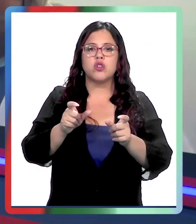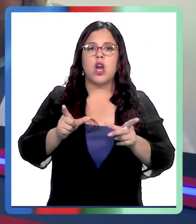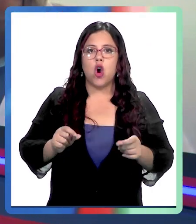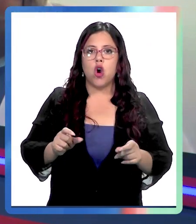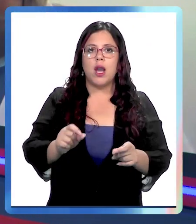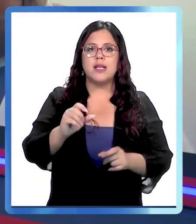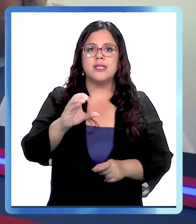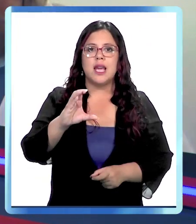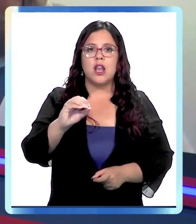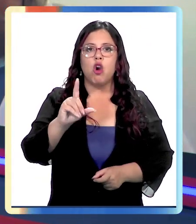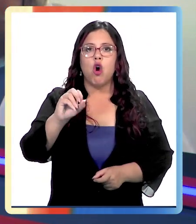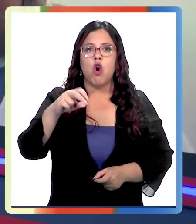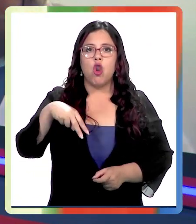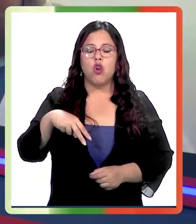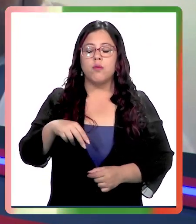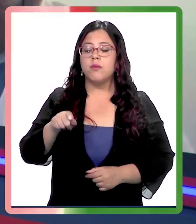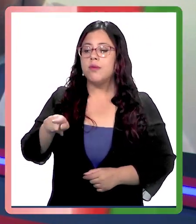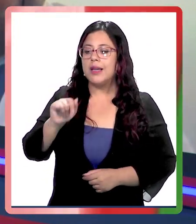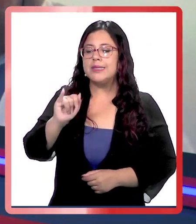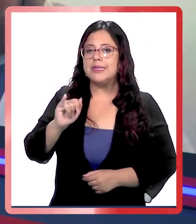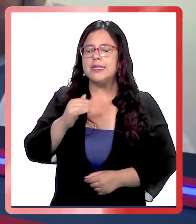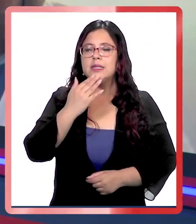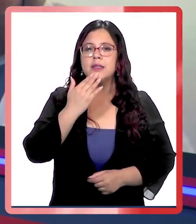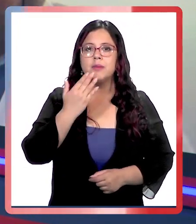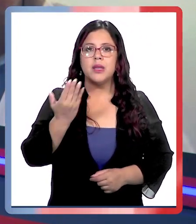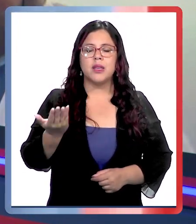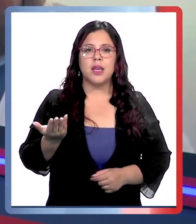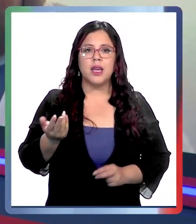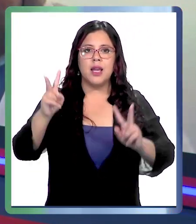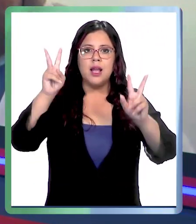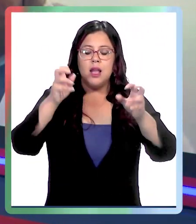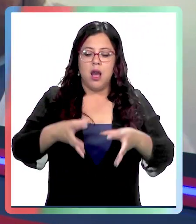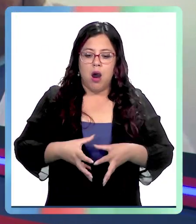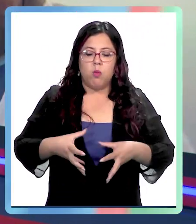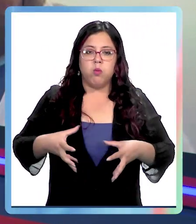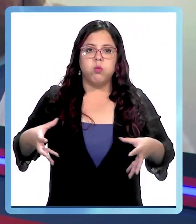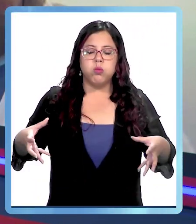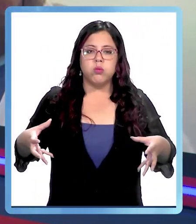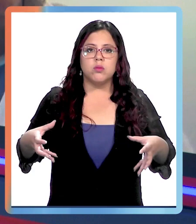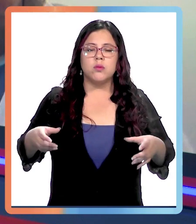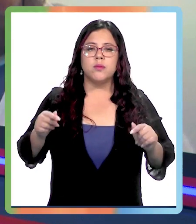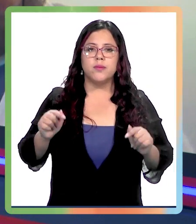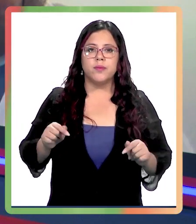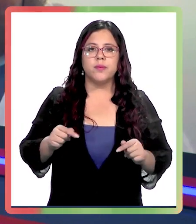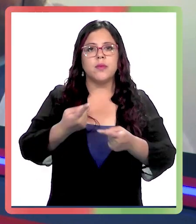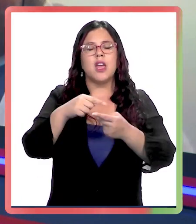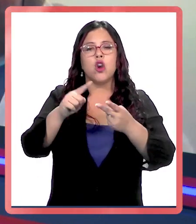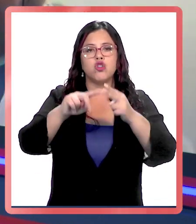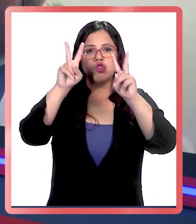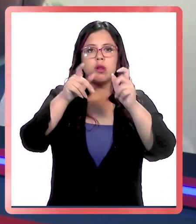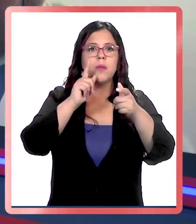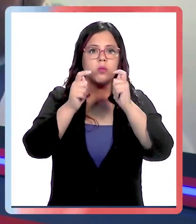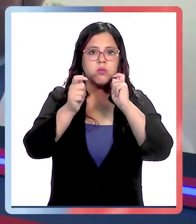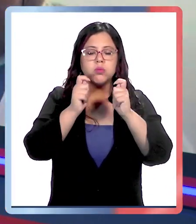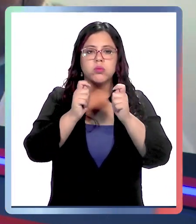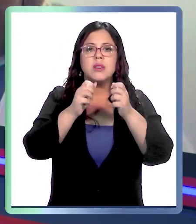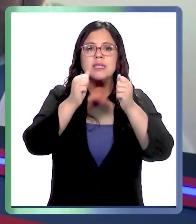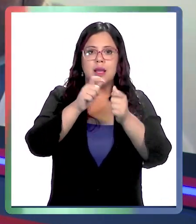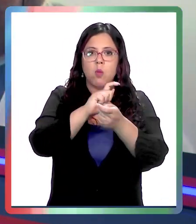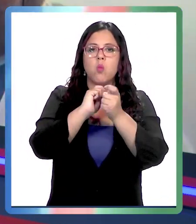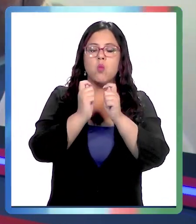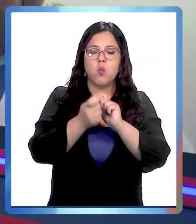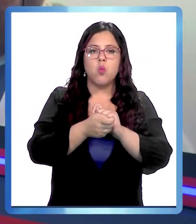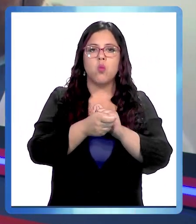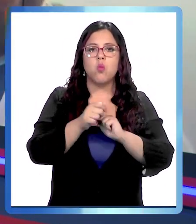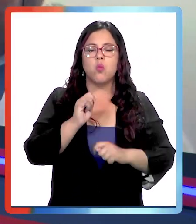colon. ¿Cómo se podrían cambiar estos hábitos que claramente hemos adquirido a medida que han pasado los años y por eso también